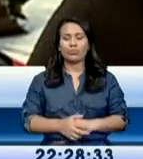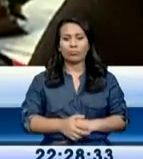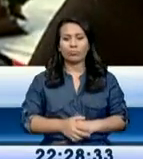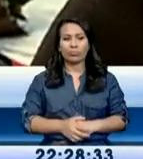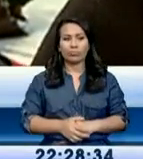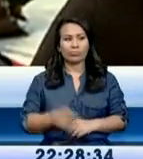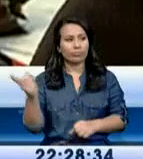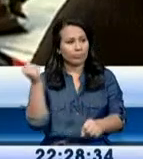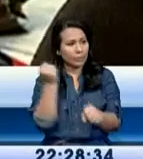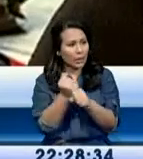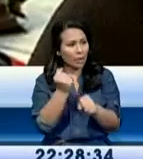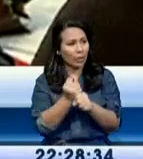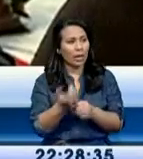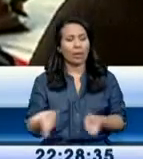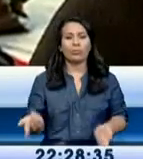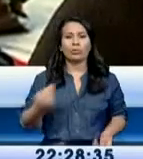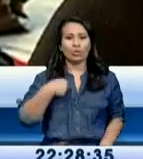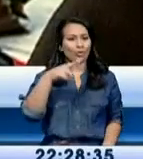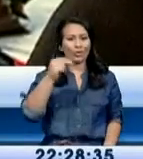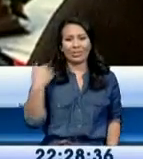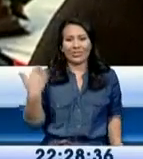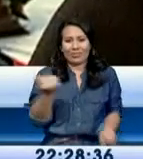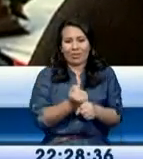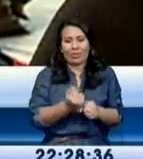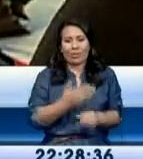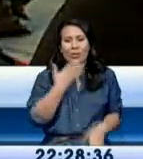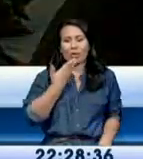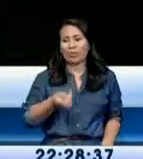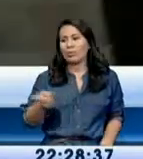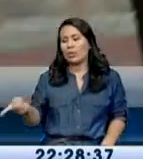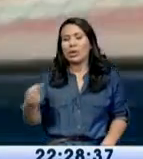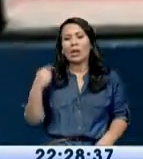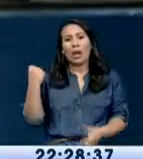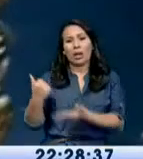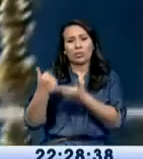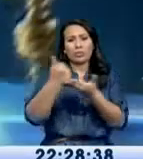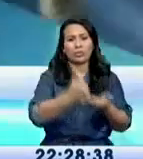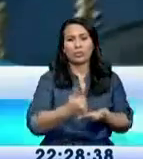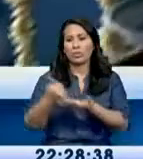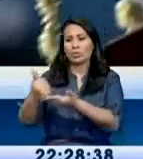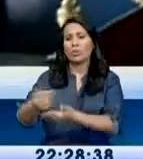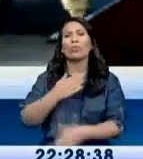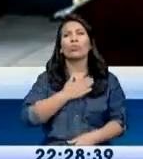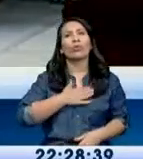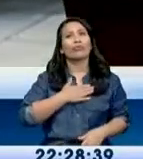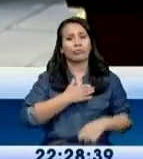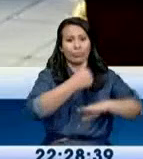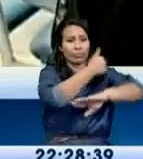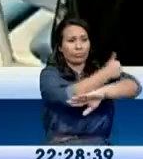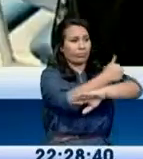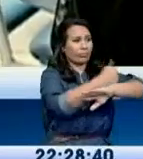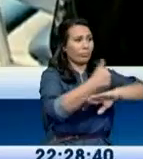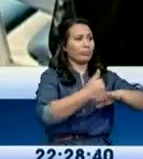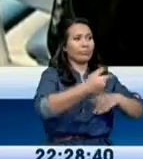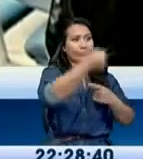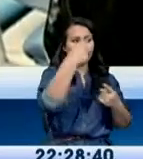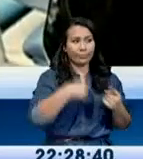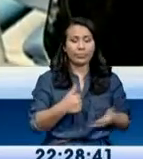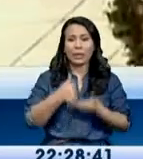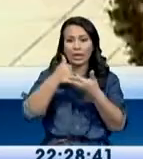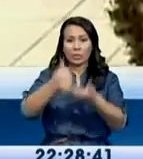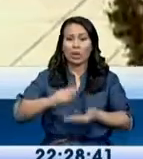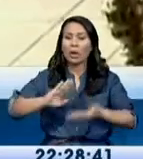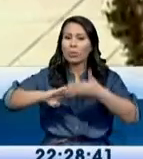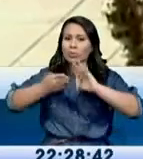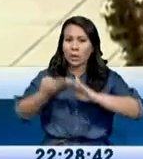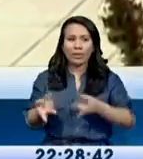Él mantenía el hogar, que yo no trabajo. Él era todo para mis hijos. La ayuda de las autoridades y ciudadanía es de vital importancia